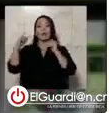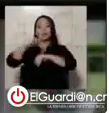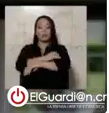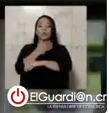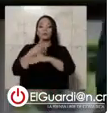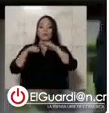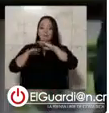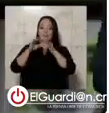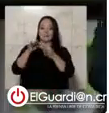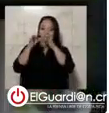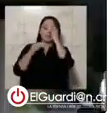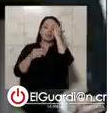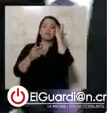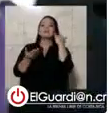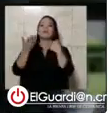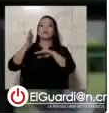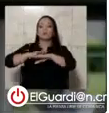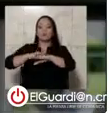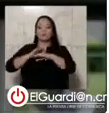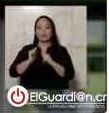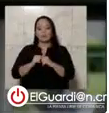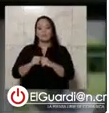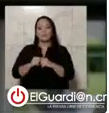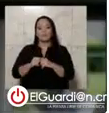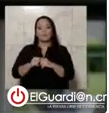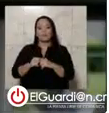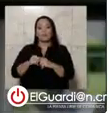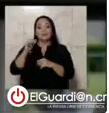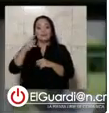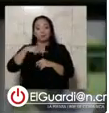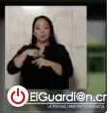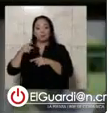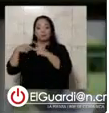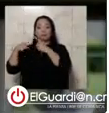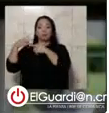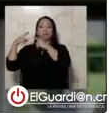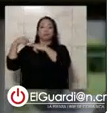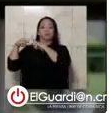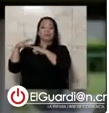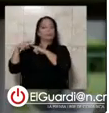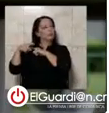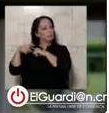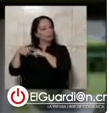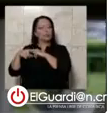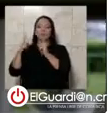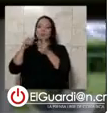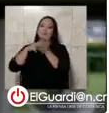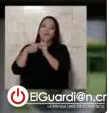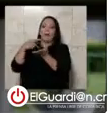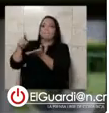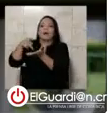unas concesiones. Echar para atrás eso significa cancelar y tener que indemnizar a cada uno de los que tienen